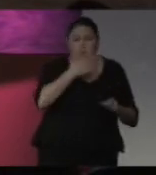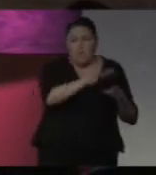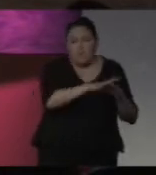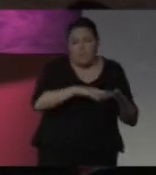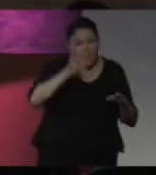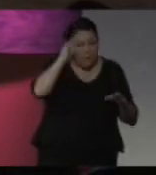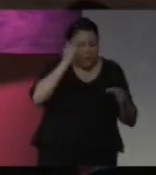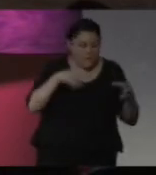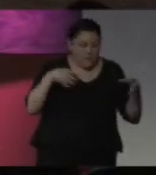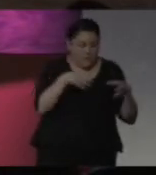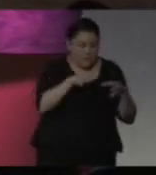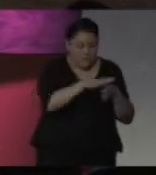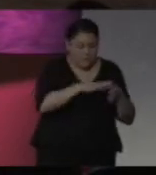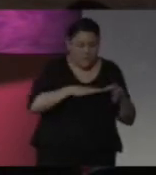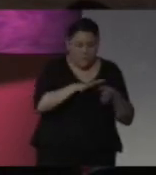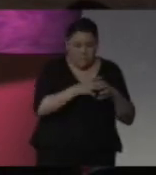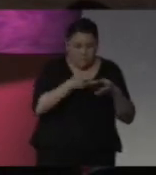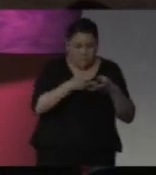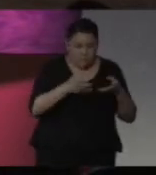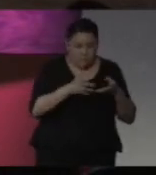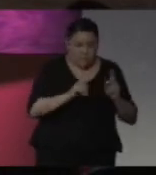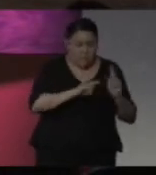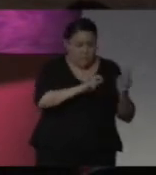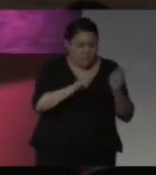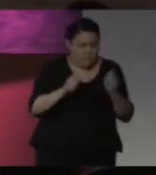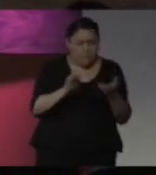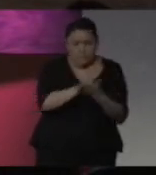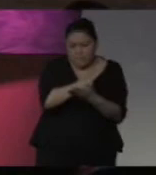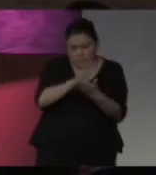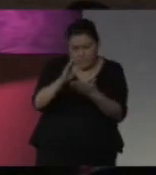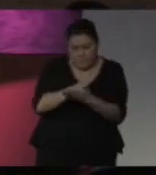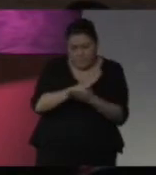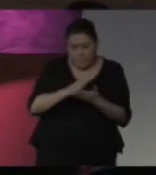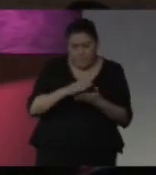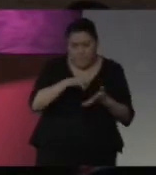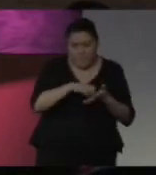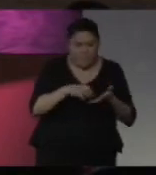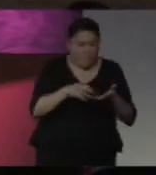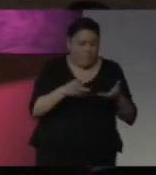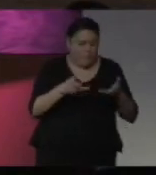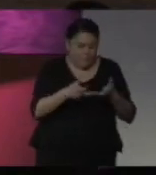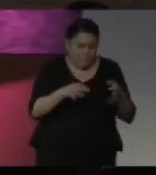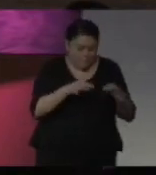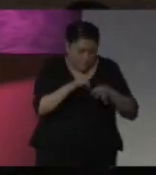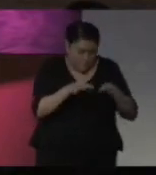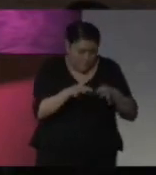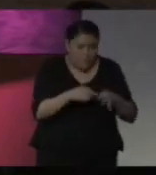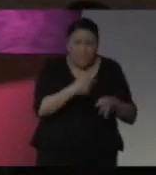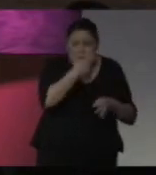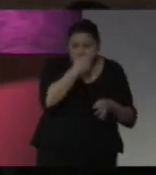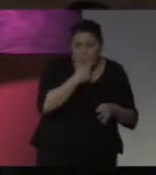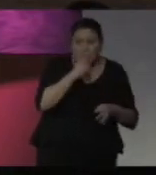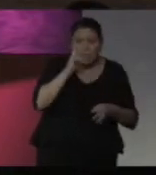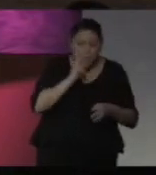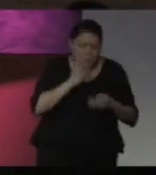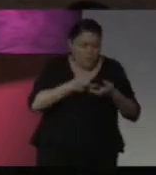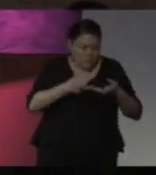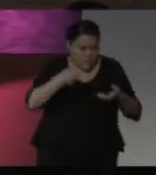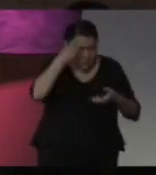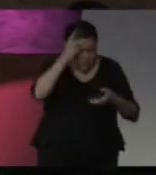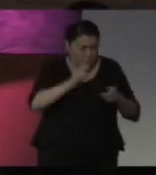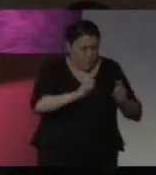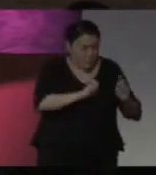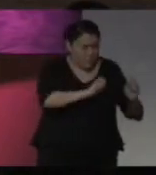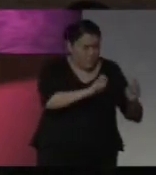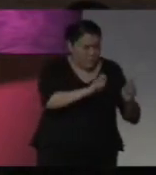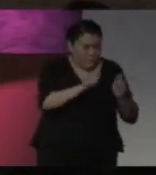y el repartir las tierras fue distinto, ¿no? Fue a partir de la tierra de quien la trabaja, y entonces hombres y mujeres se les repartieron las